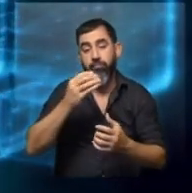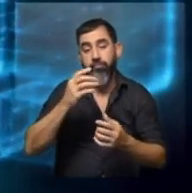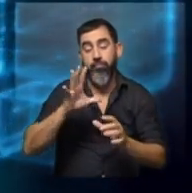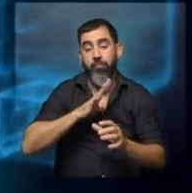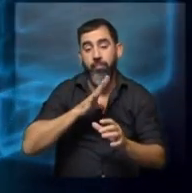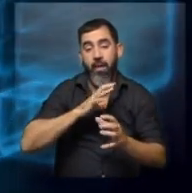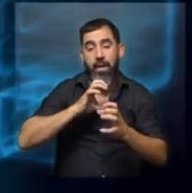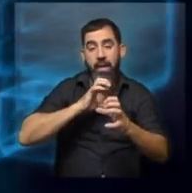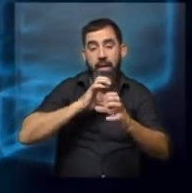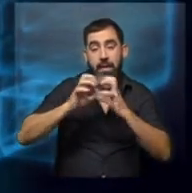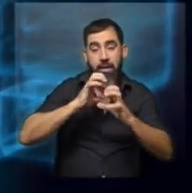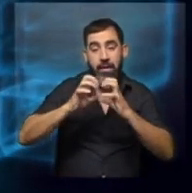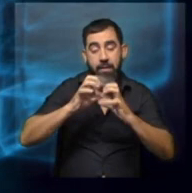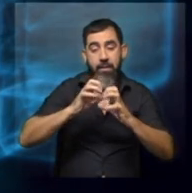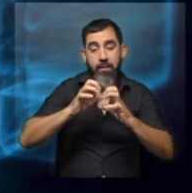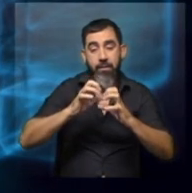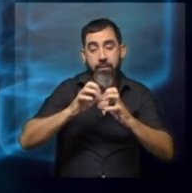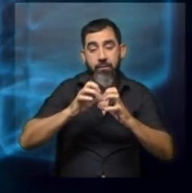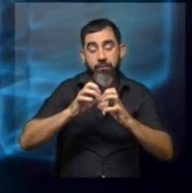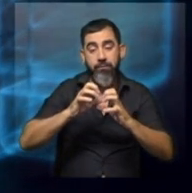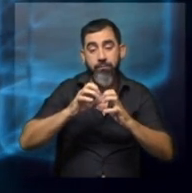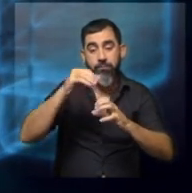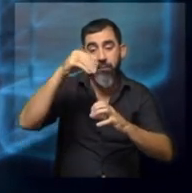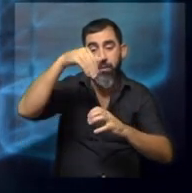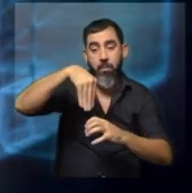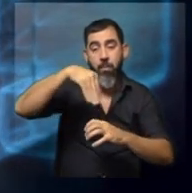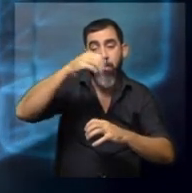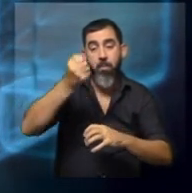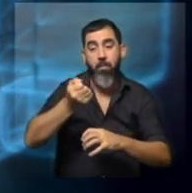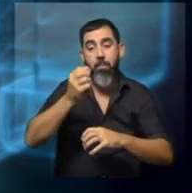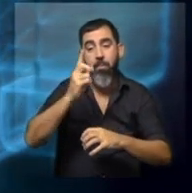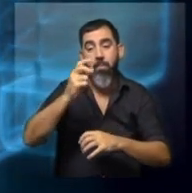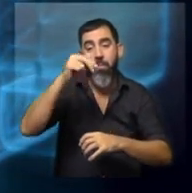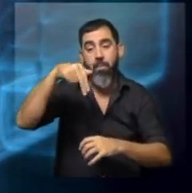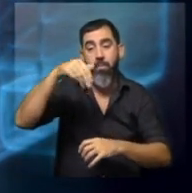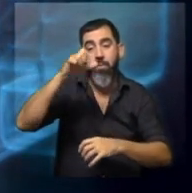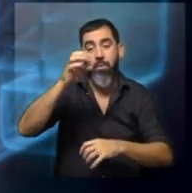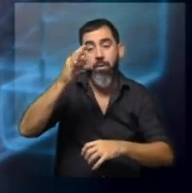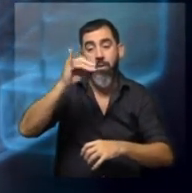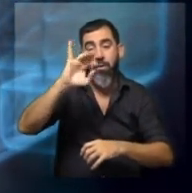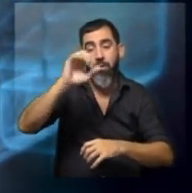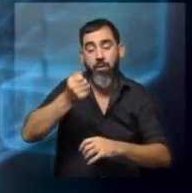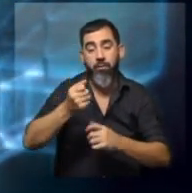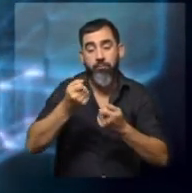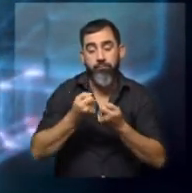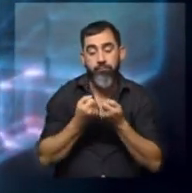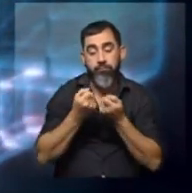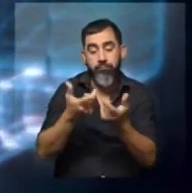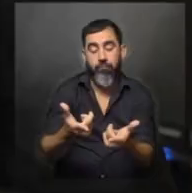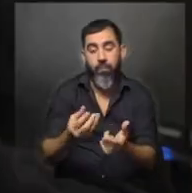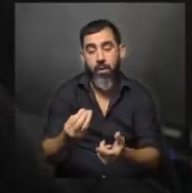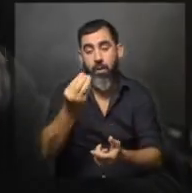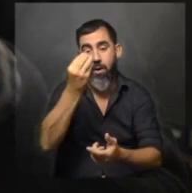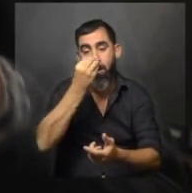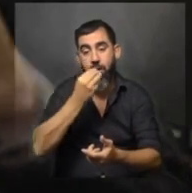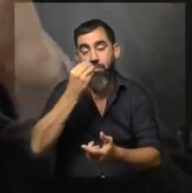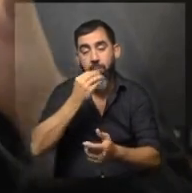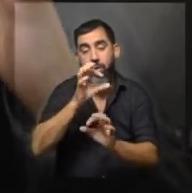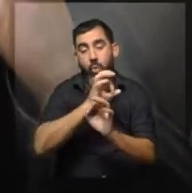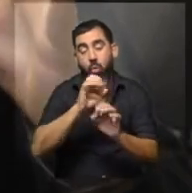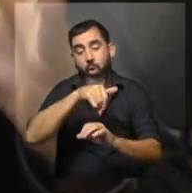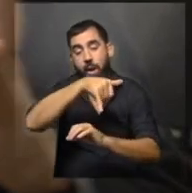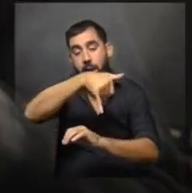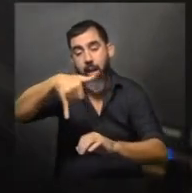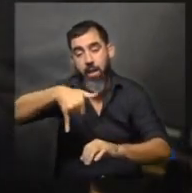transfiriendo energía del campo electromagnético de esta microondas a el alimento, estamos transfiriendo